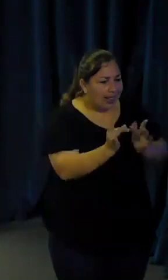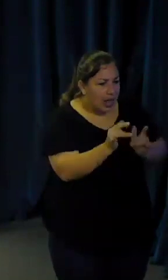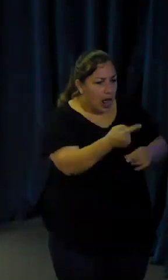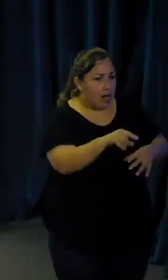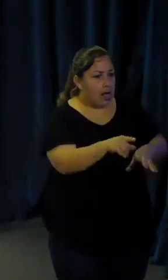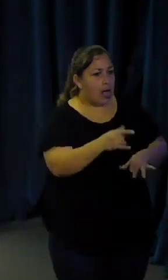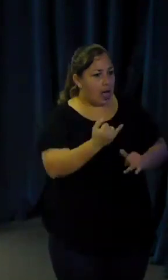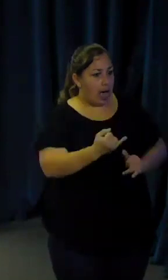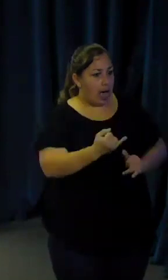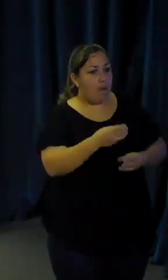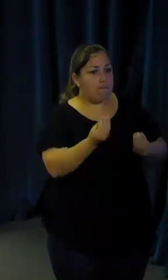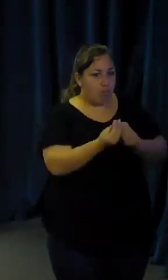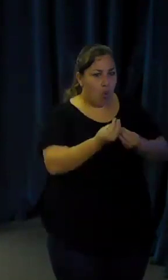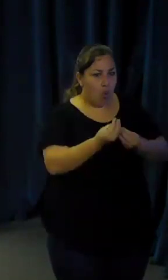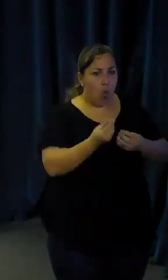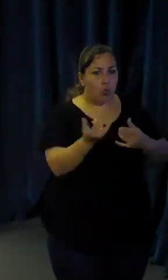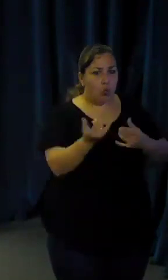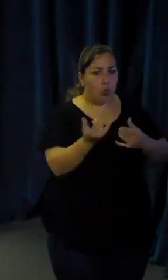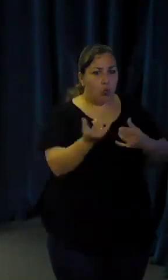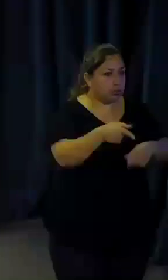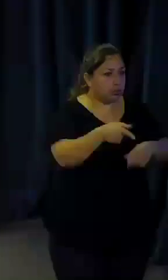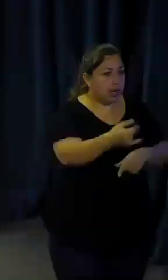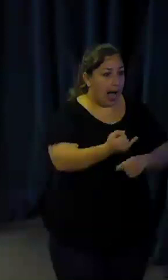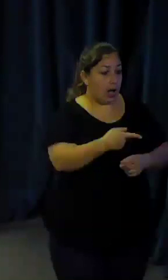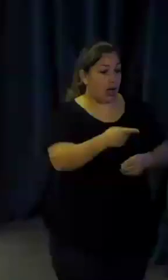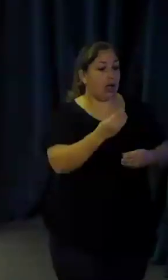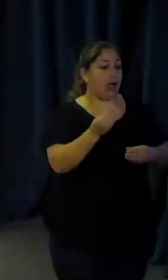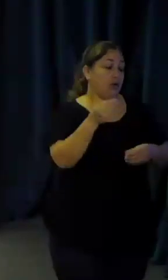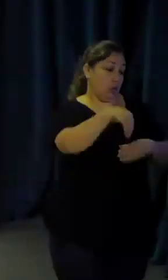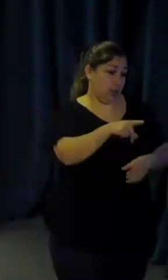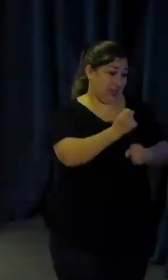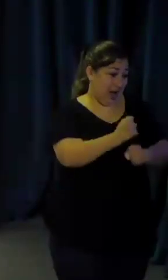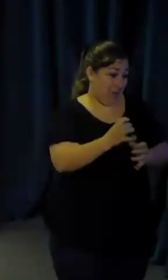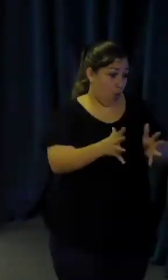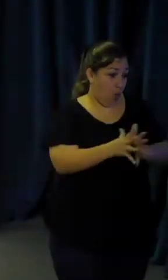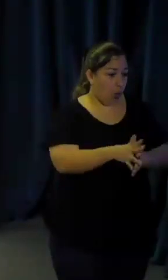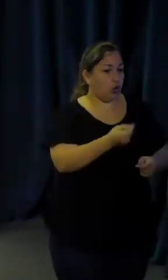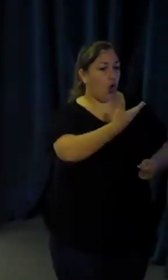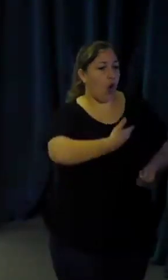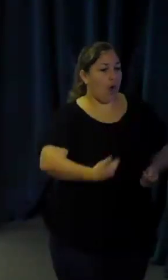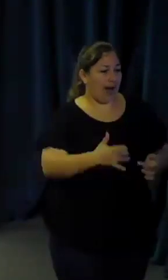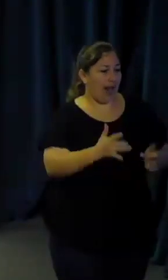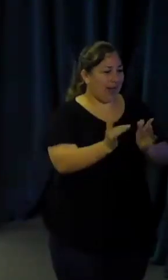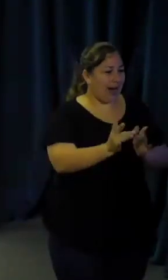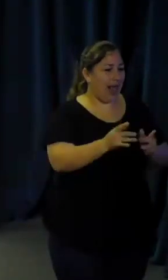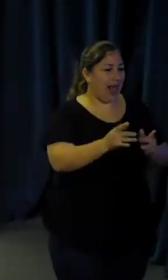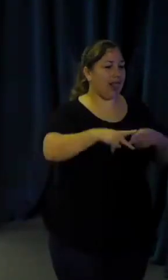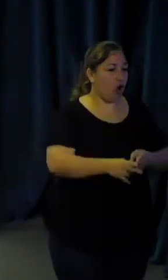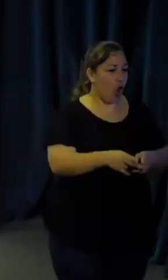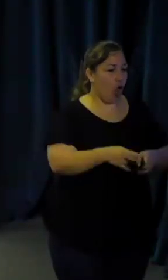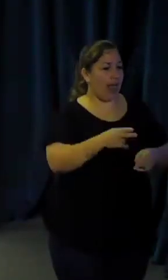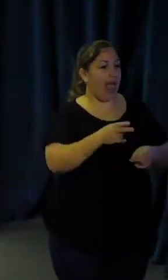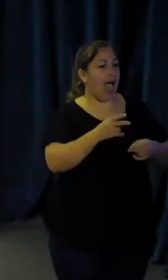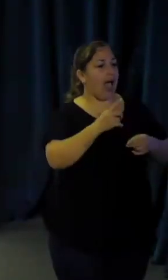la cantidad de parlamentarios que estaban trabajando en temas de gobernanza de Internet, de tecnología, en